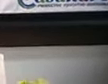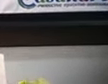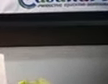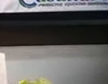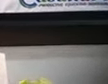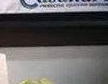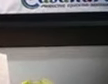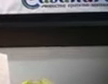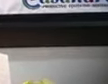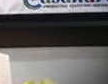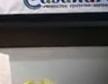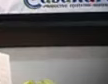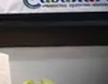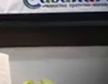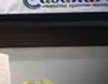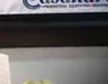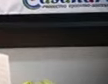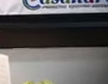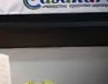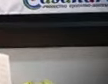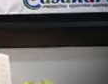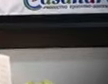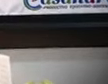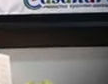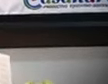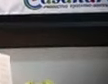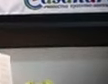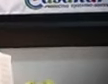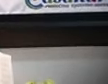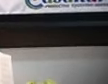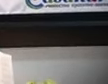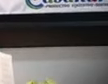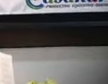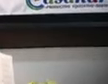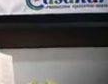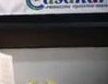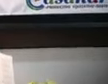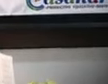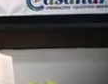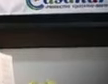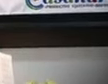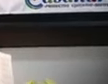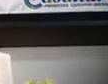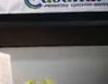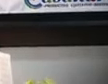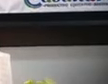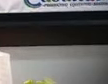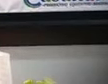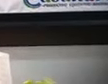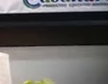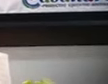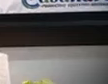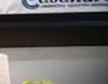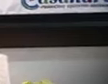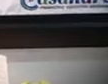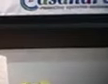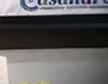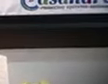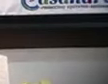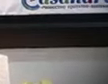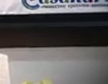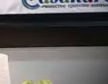hay desde la capital del departamento. Llegar hasta allí es bastante complejo. Tenemos que hacer un desplazamiento vía